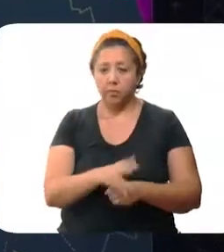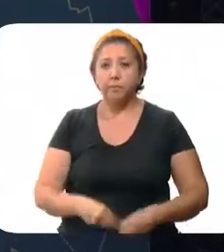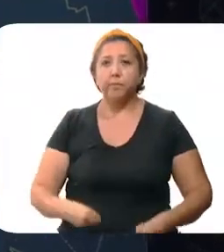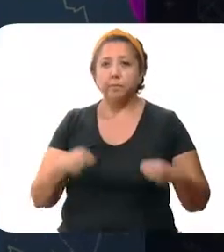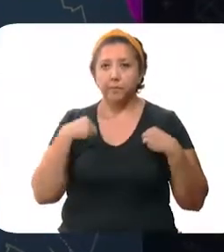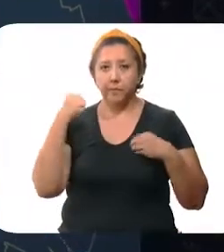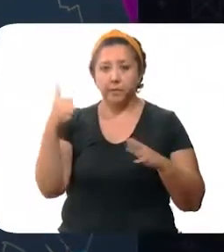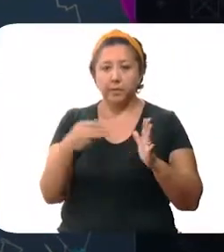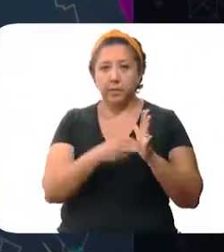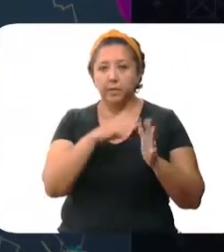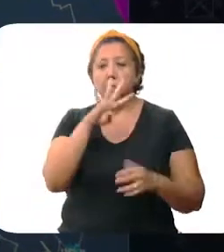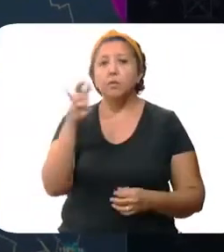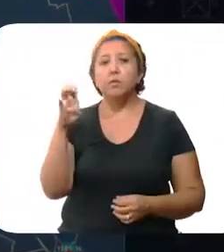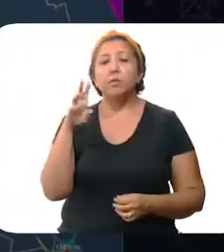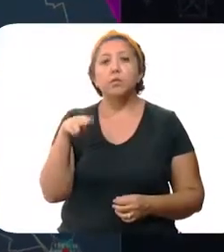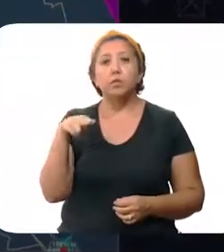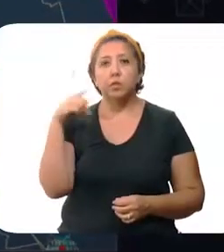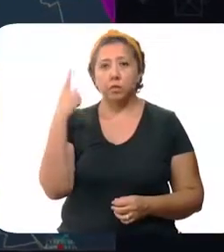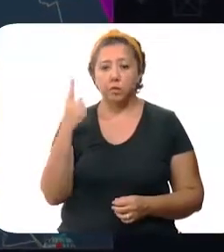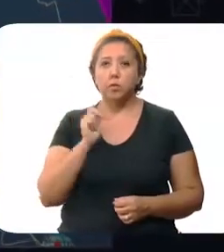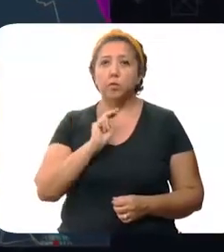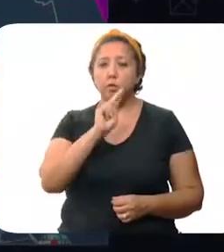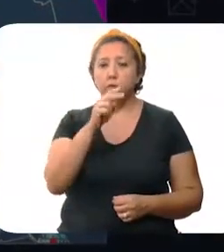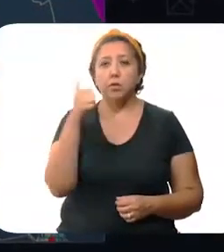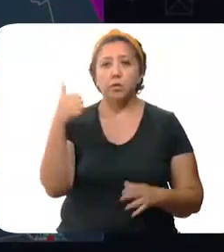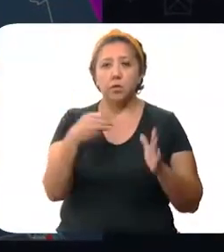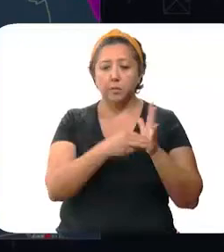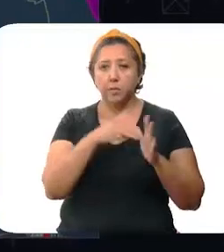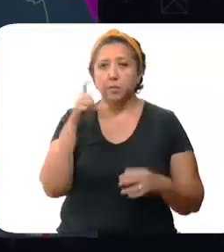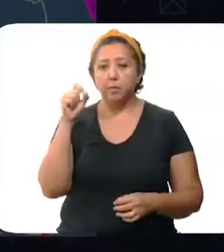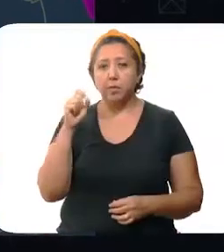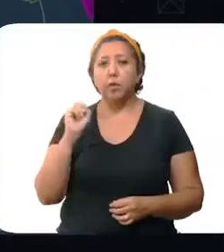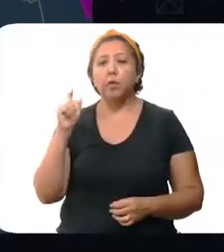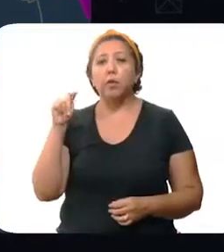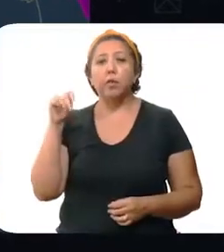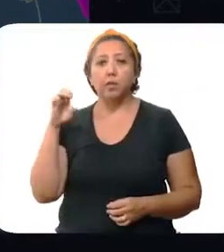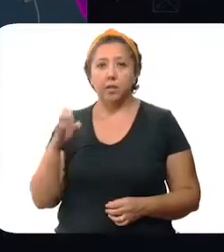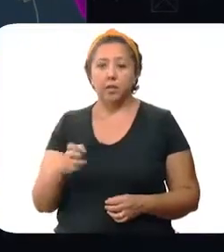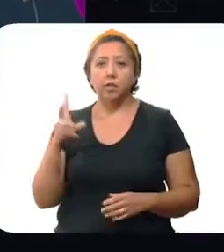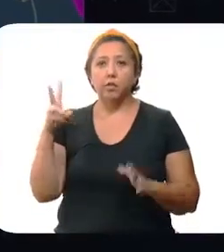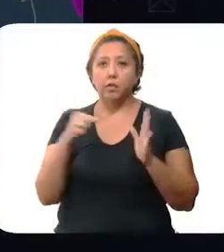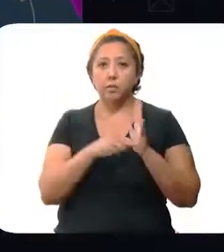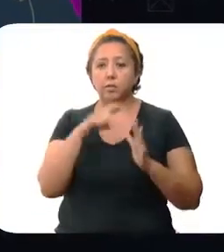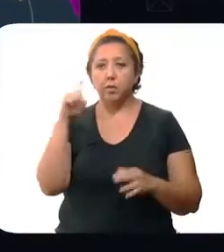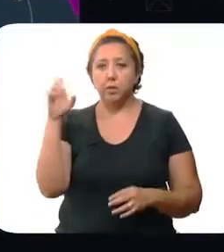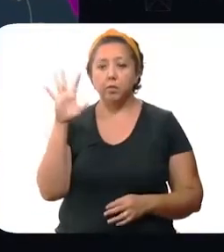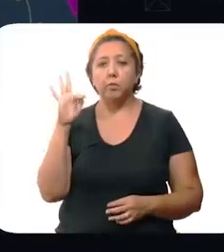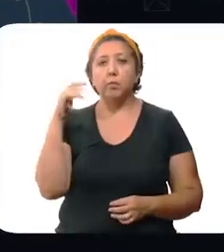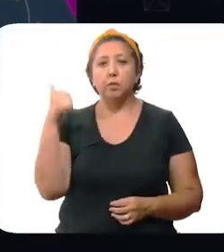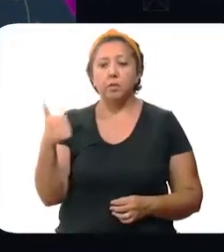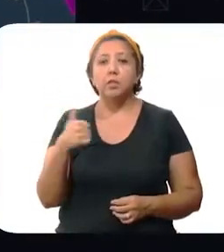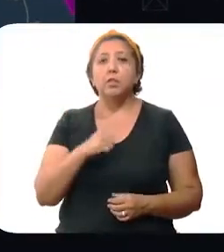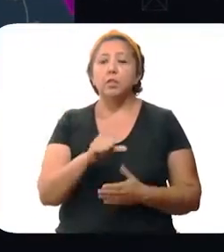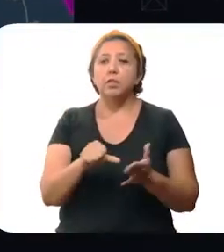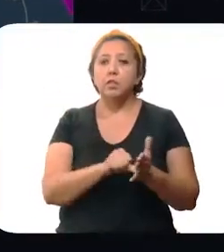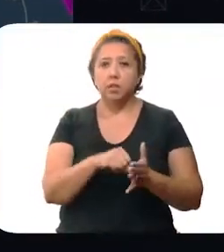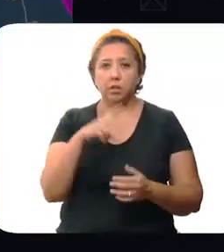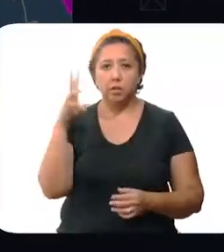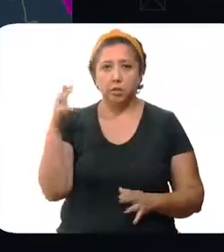viven 6.481 en la zona norte, 6.020 en la zona oriente, 2.146 en la zona